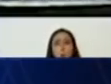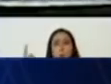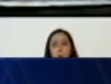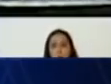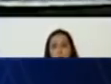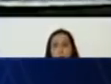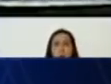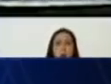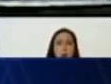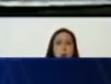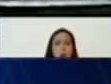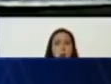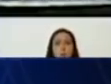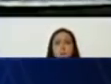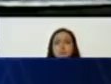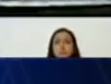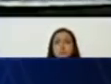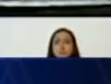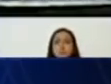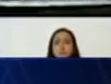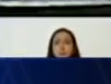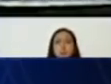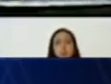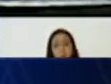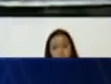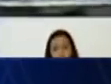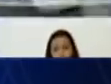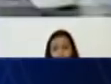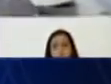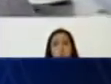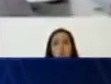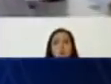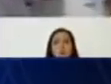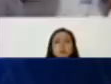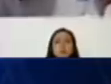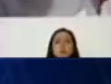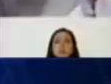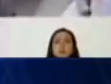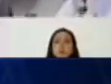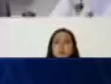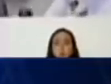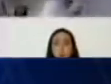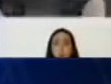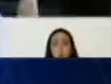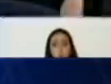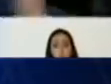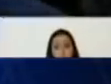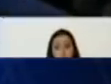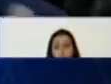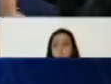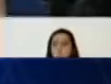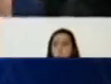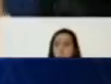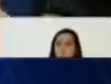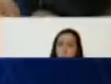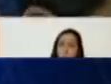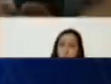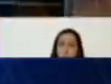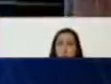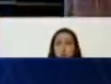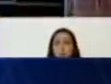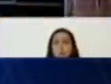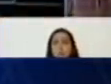mediana industria de Venezuela. Y así debe ser. Yo quiero comprometerme,